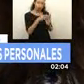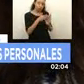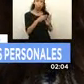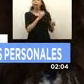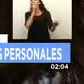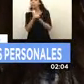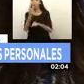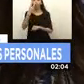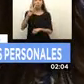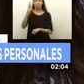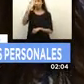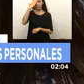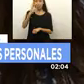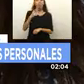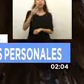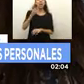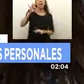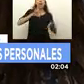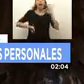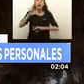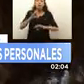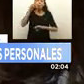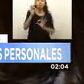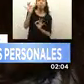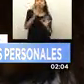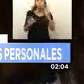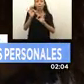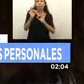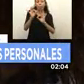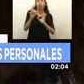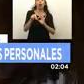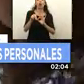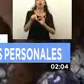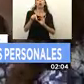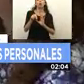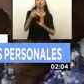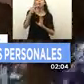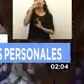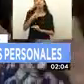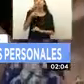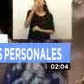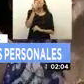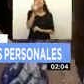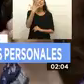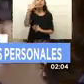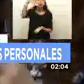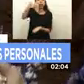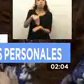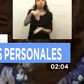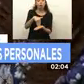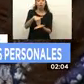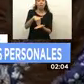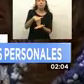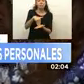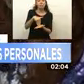2015 la ganancia operativa promedio se va del se va a 265 millones y